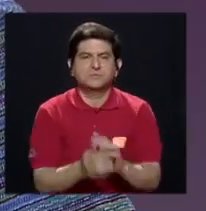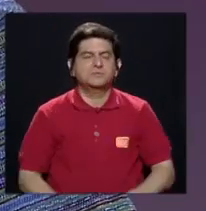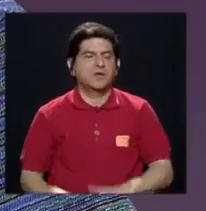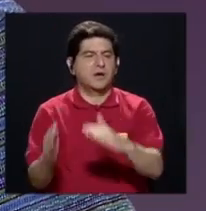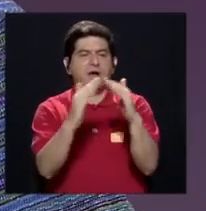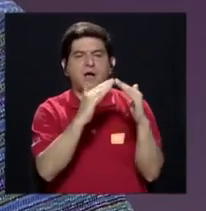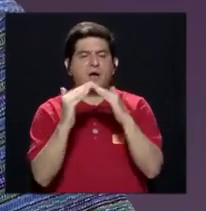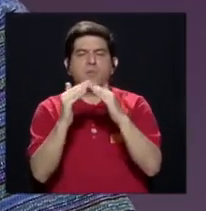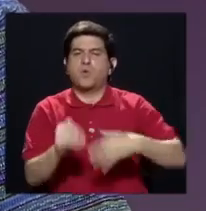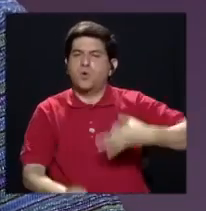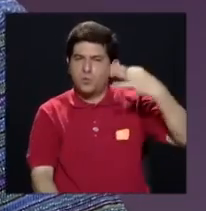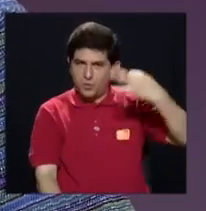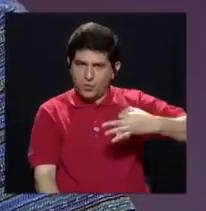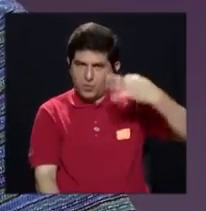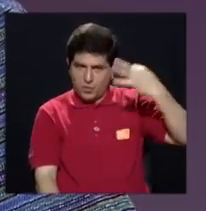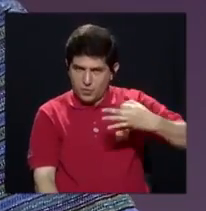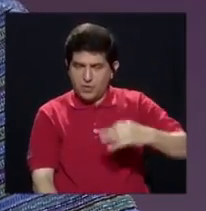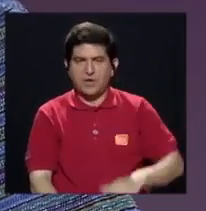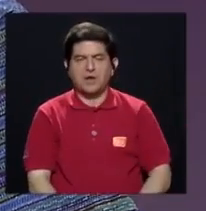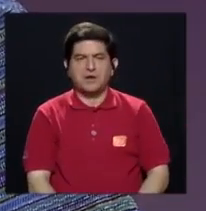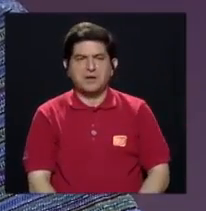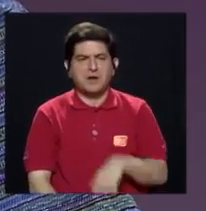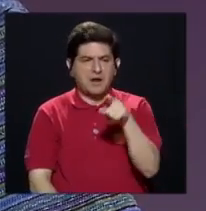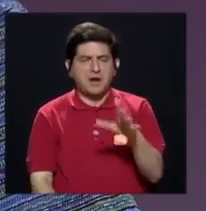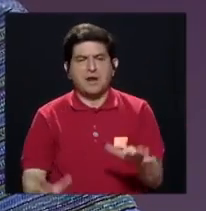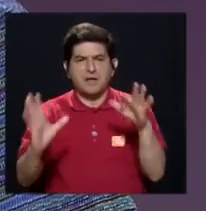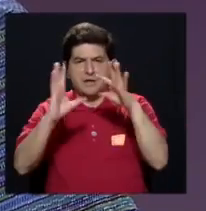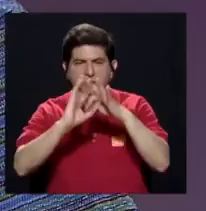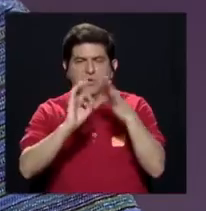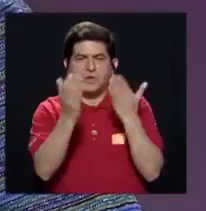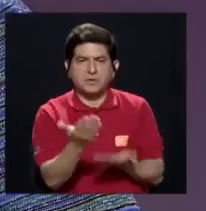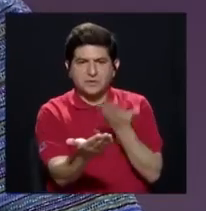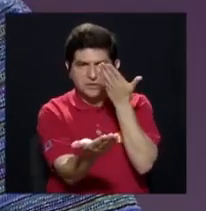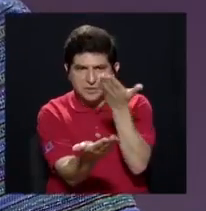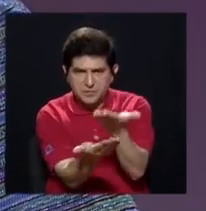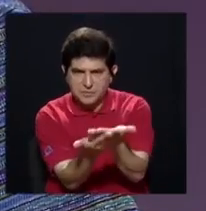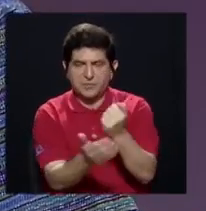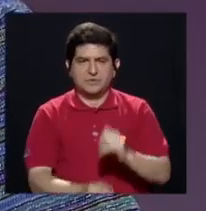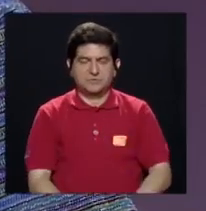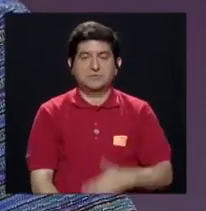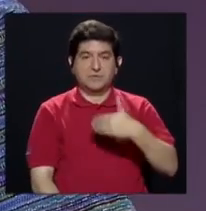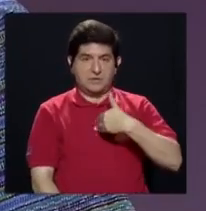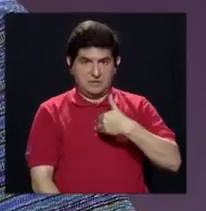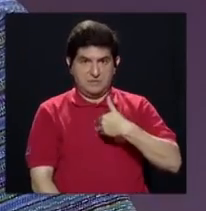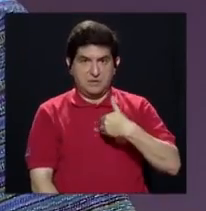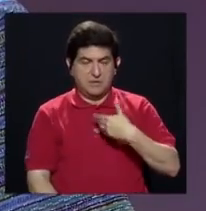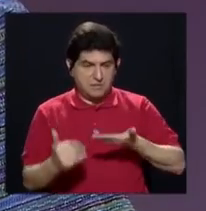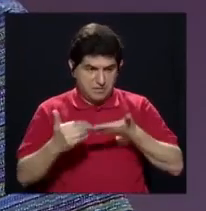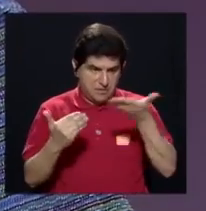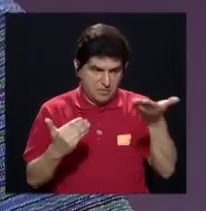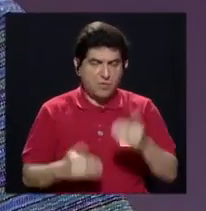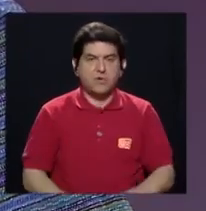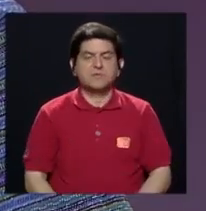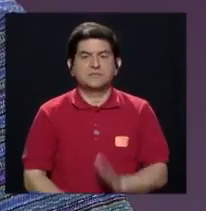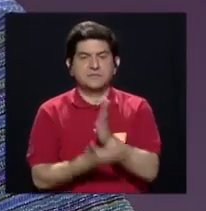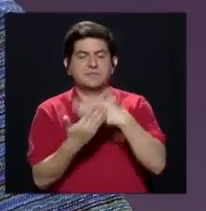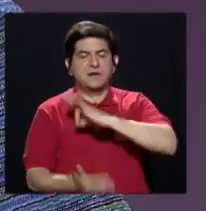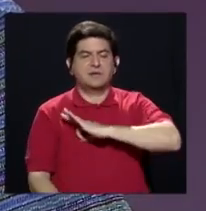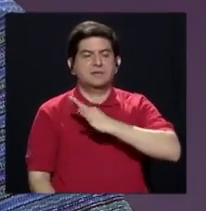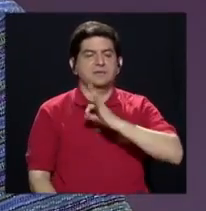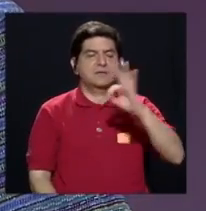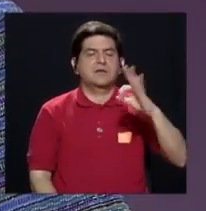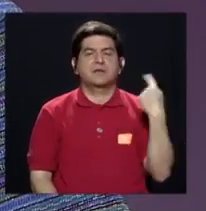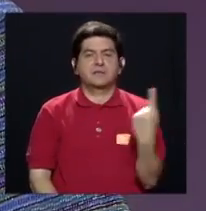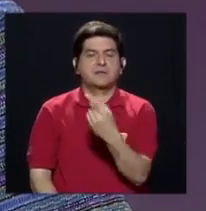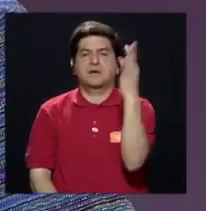pueblos originarios abrazan Se abrazan en la propuesta tenemos los elementos de la la espiritualidad de cada